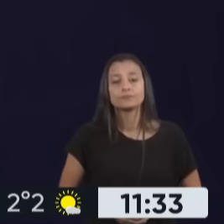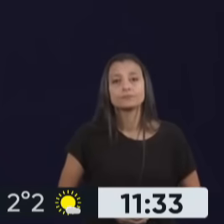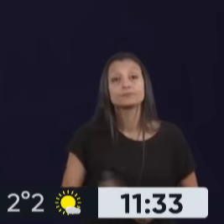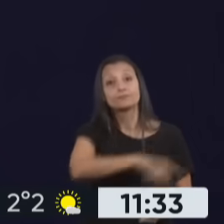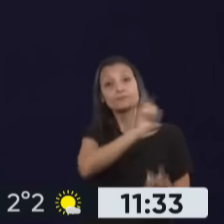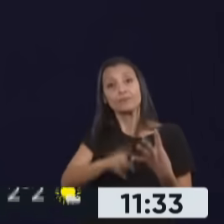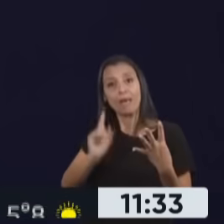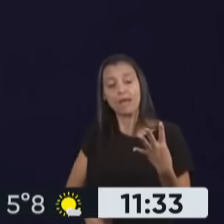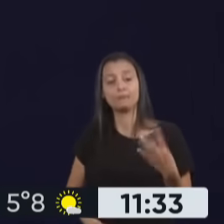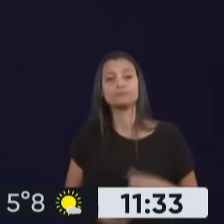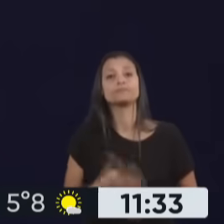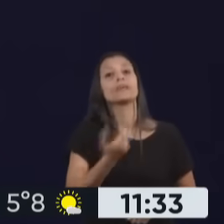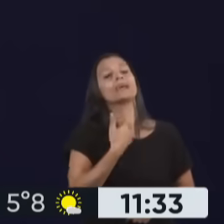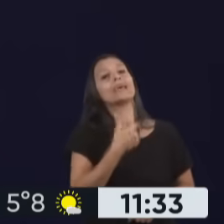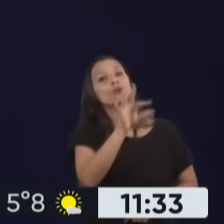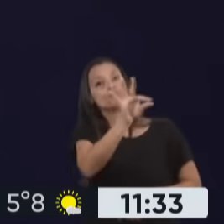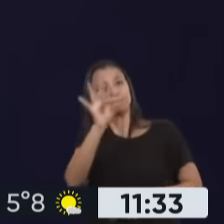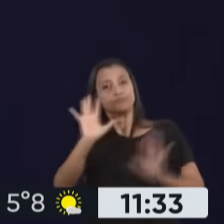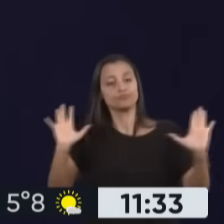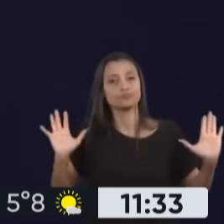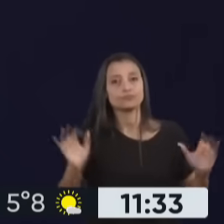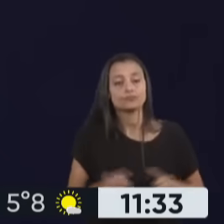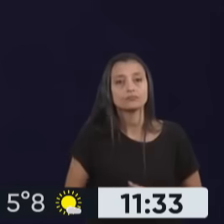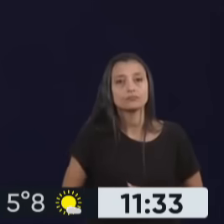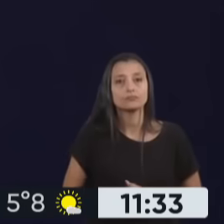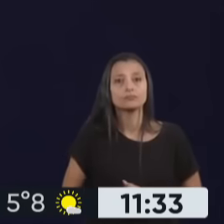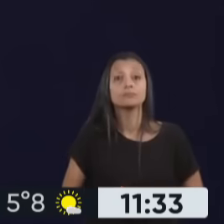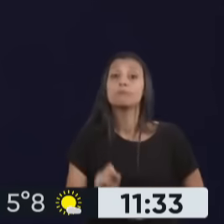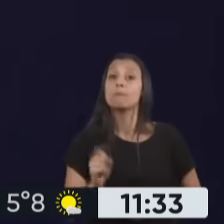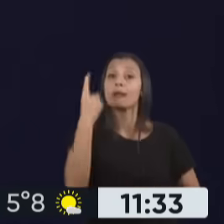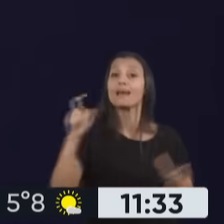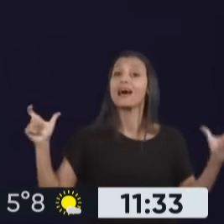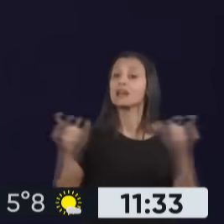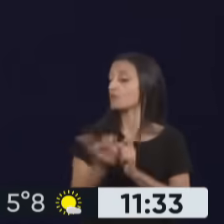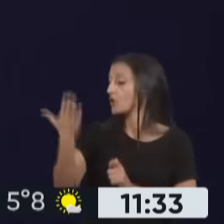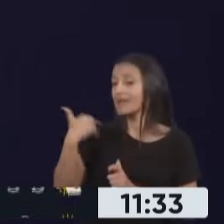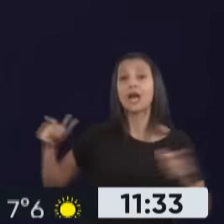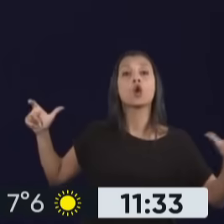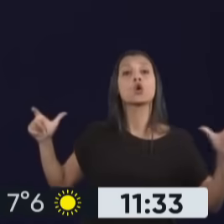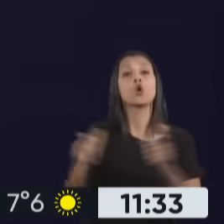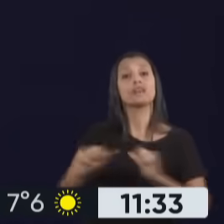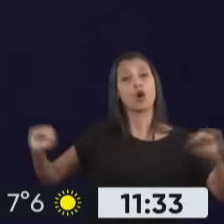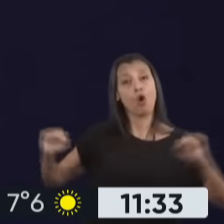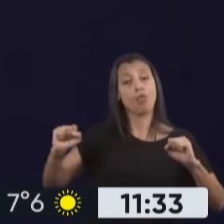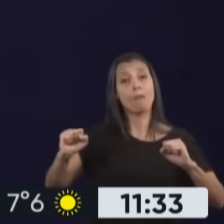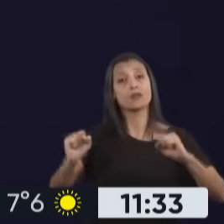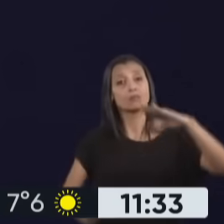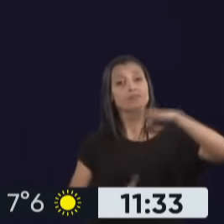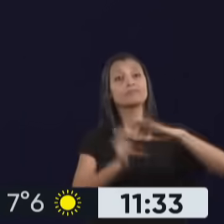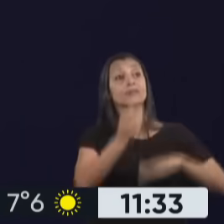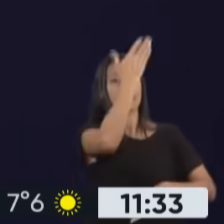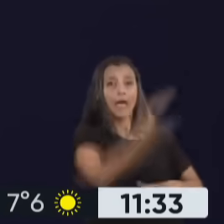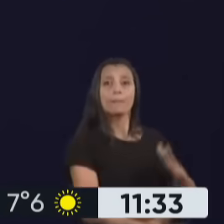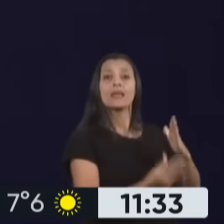Por otro lado, destacar la primera reunión que mantuvo ayer el Consejo de Mayo, encabezada por el jefe de